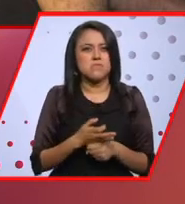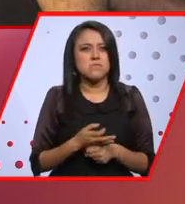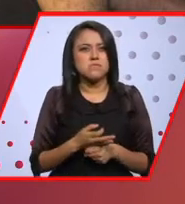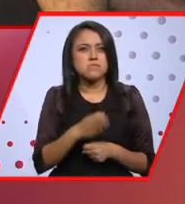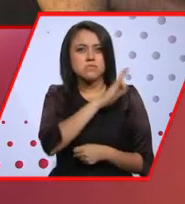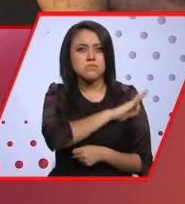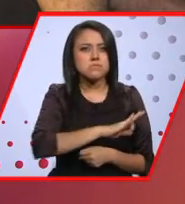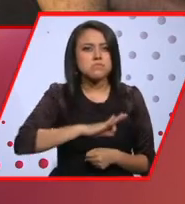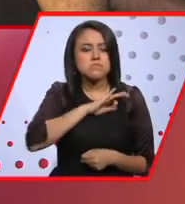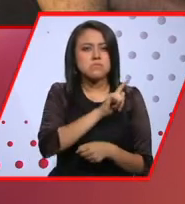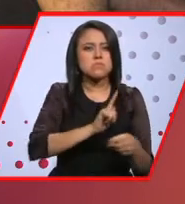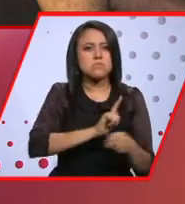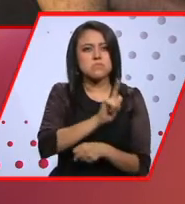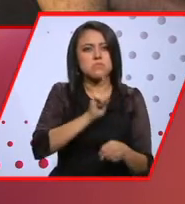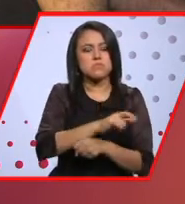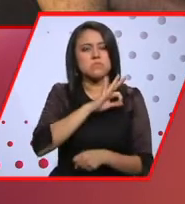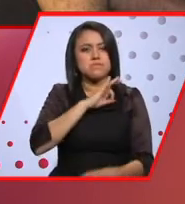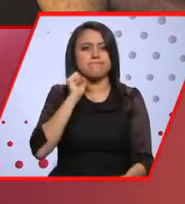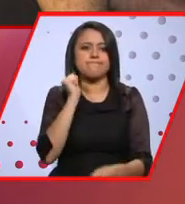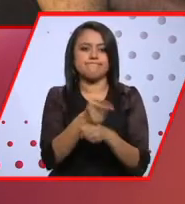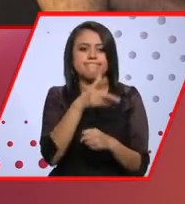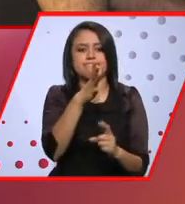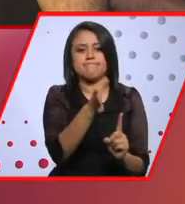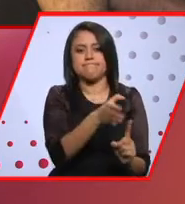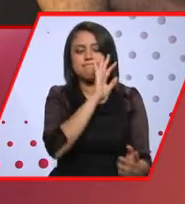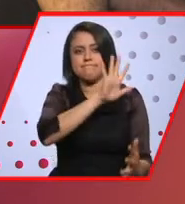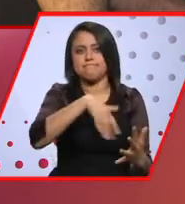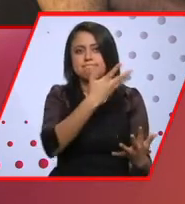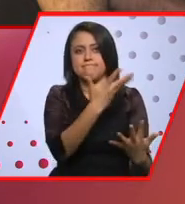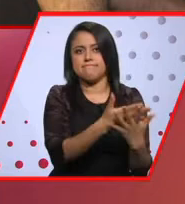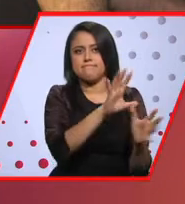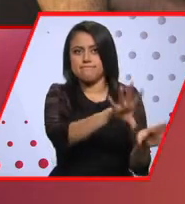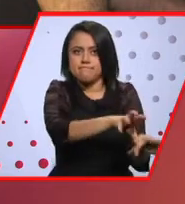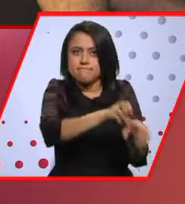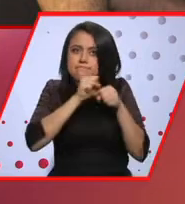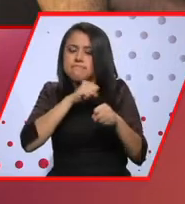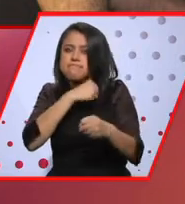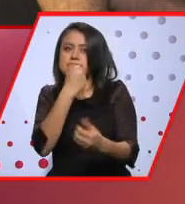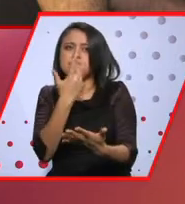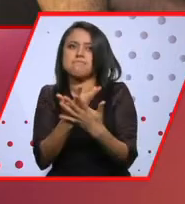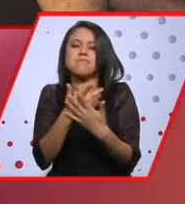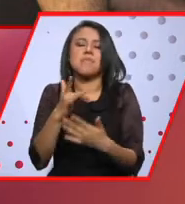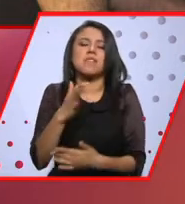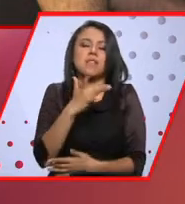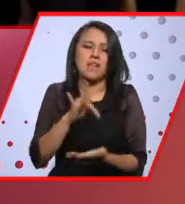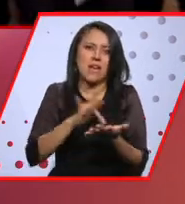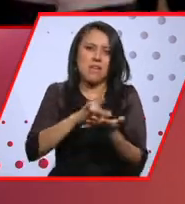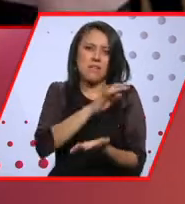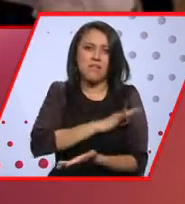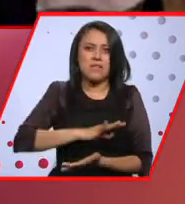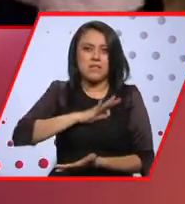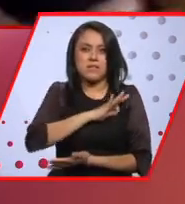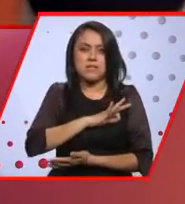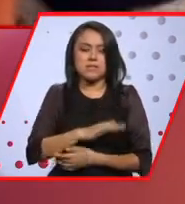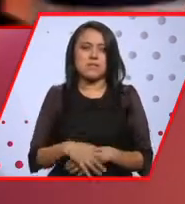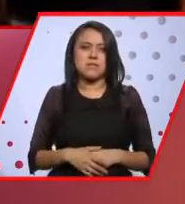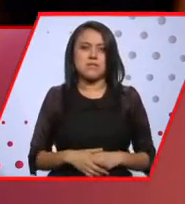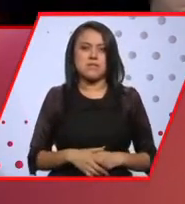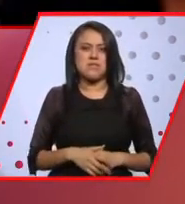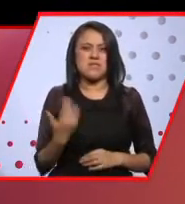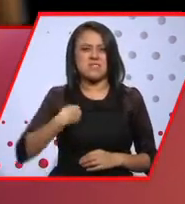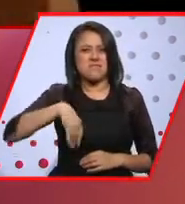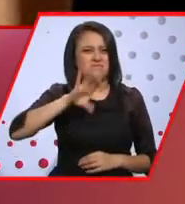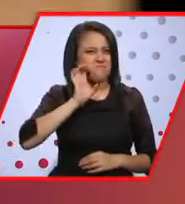Felicidades Guatemala por la detención, felicidades a la Interpol guatemalteca por la detención y qué pena me da al escuchar que me